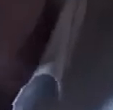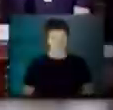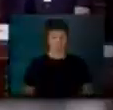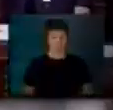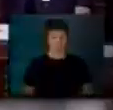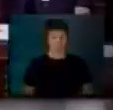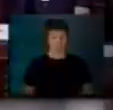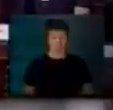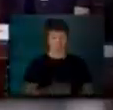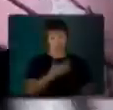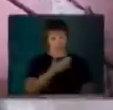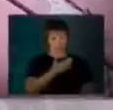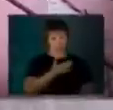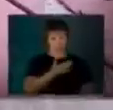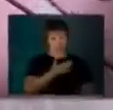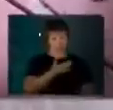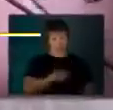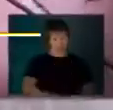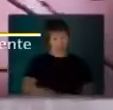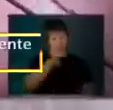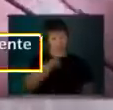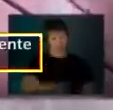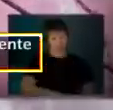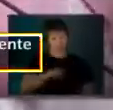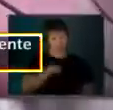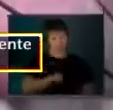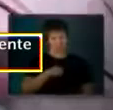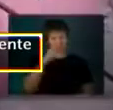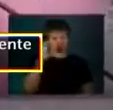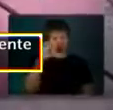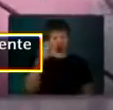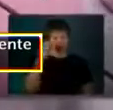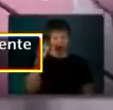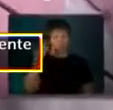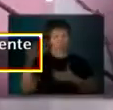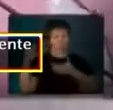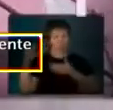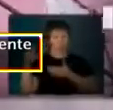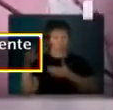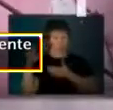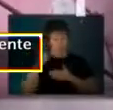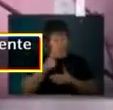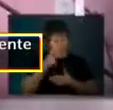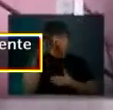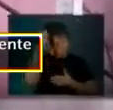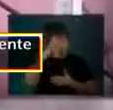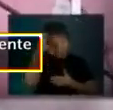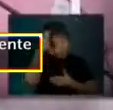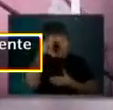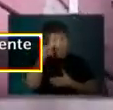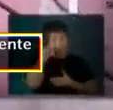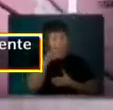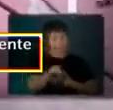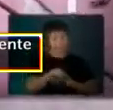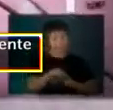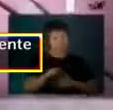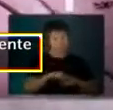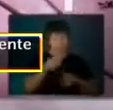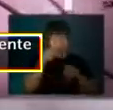presidente. Yo, José Alberto Mujica Cordano, me comprometo por mi honor a desempeñar